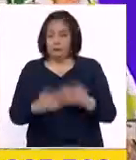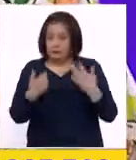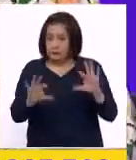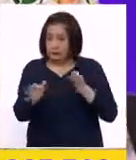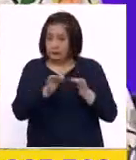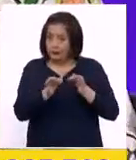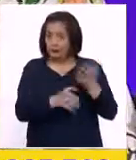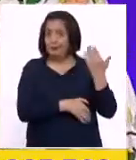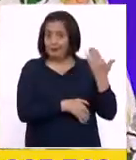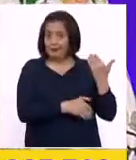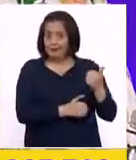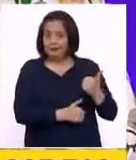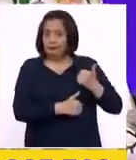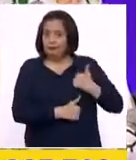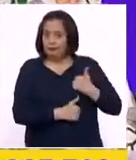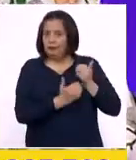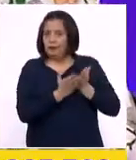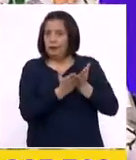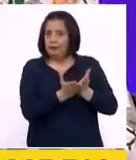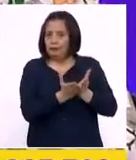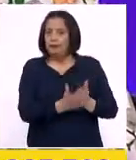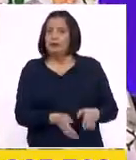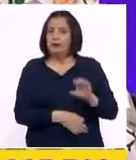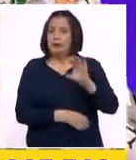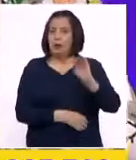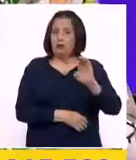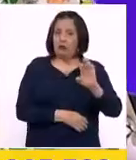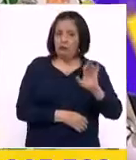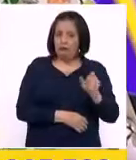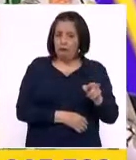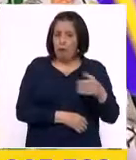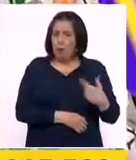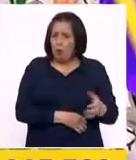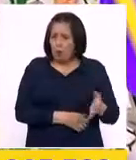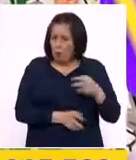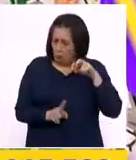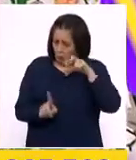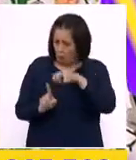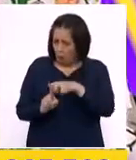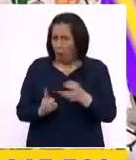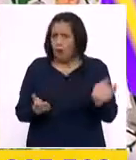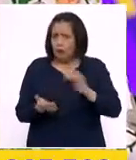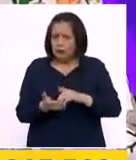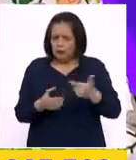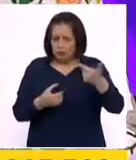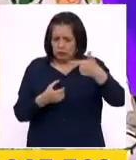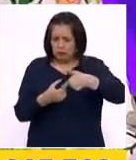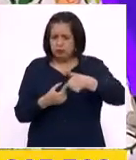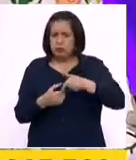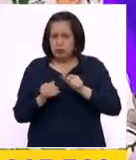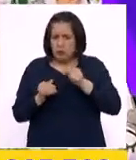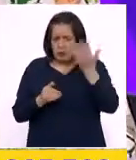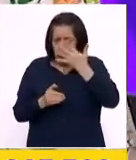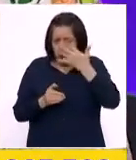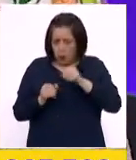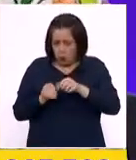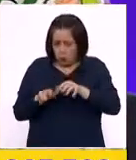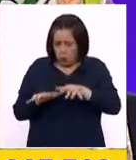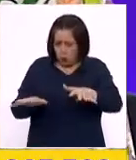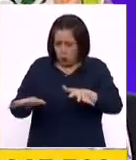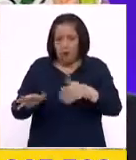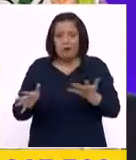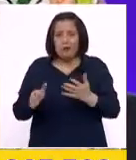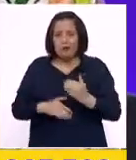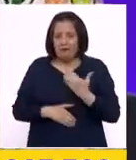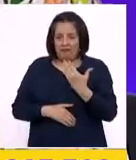ya les adelantábamos, la Marina de Guerra y la OEFA han reportado un nuevo derrame de petróleo frente a la refinería La Pampilla. En tanto,